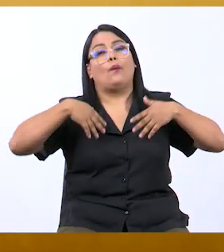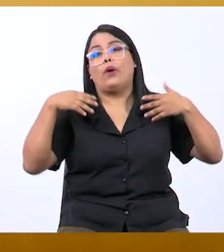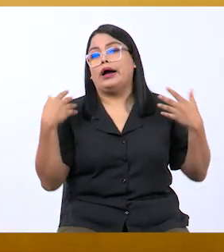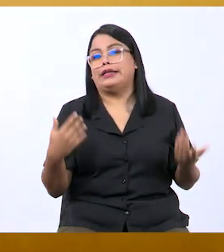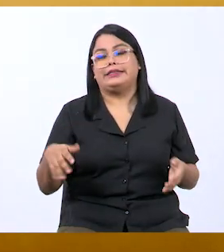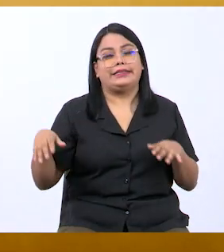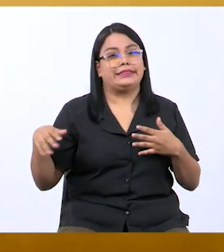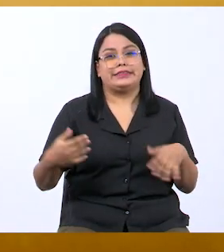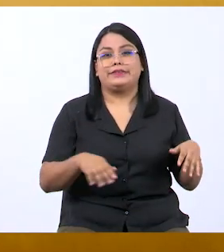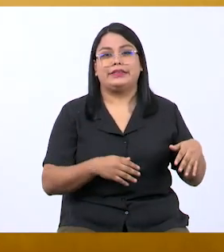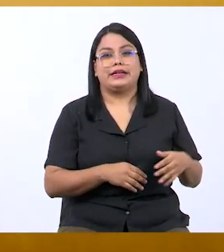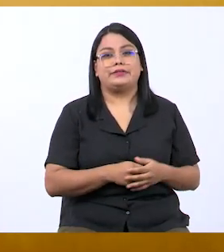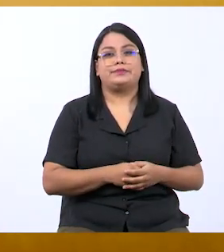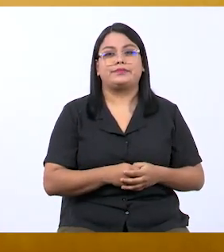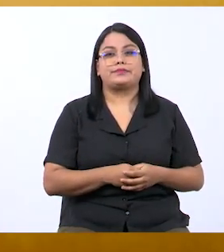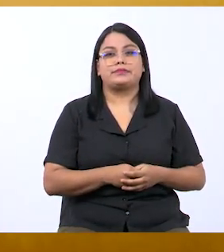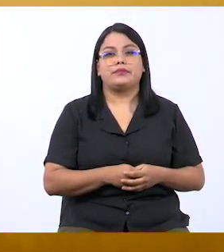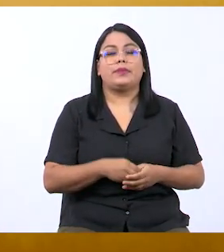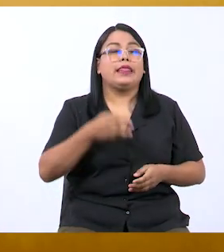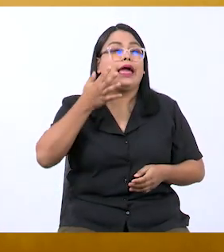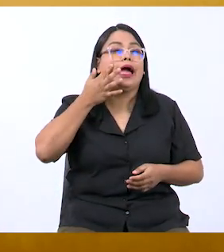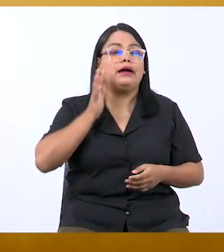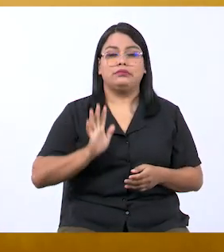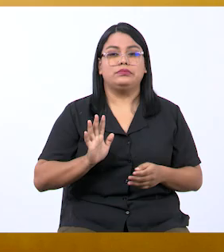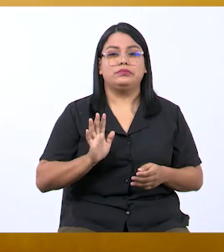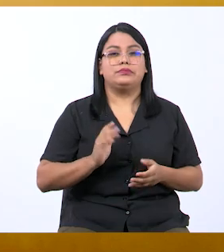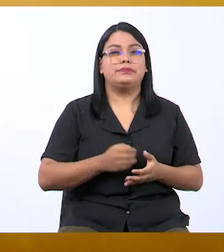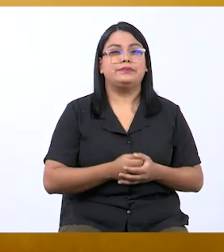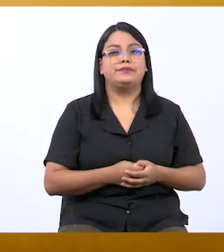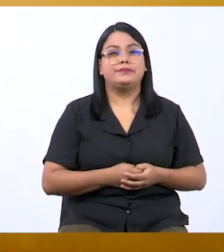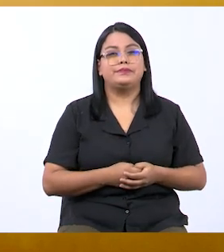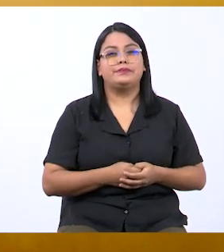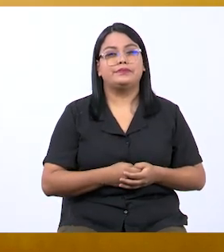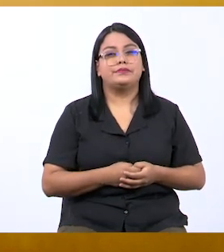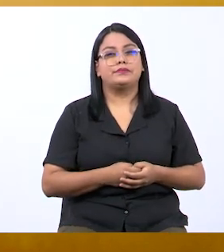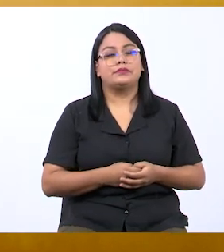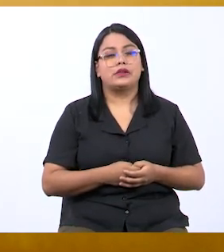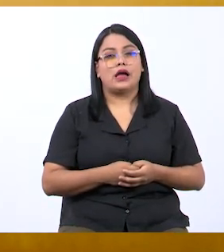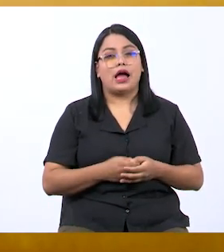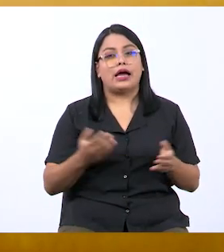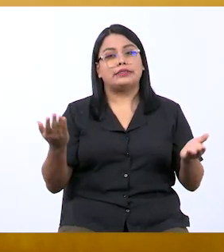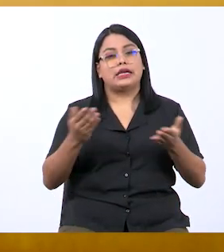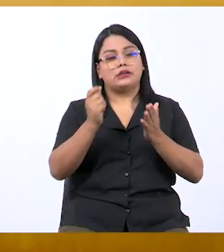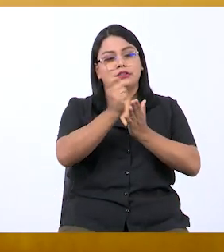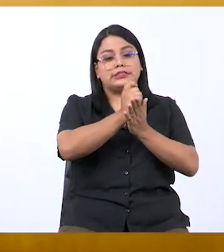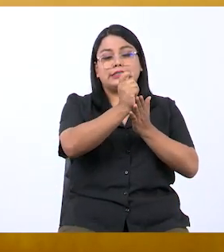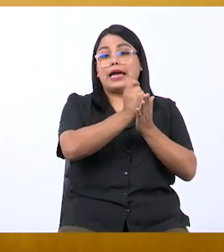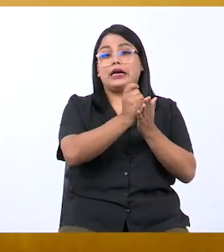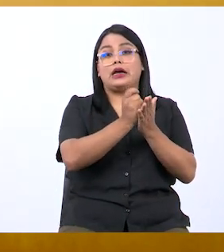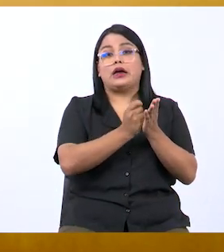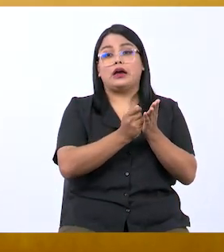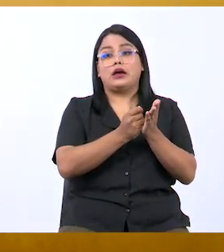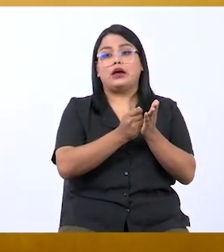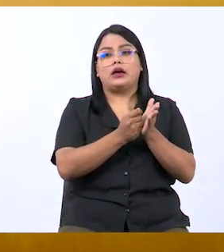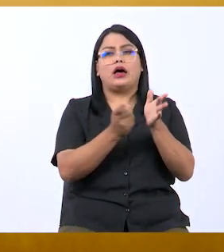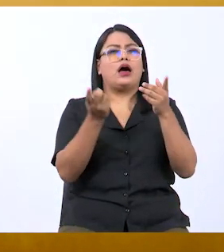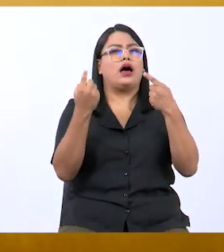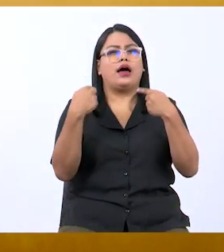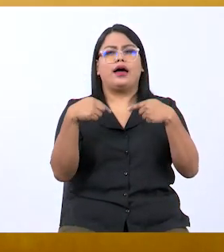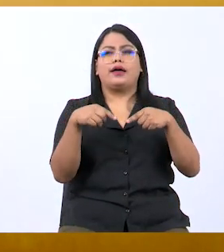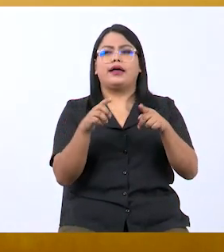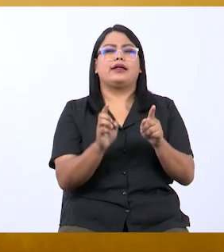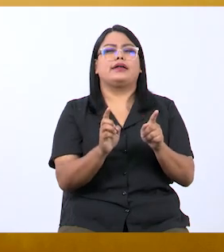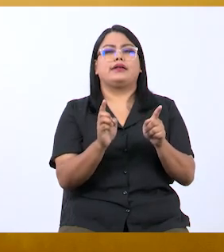actividad, no solo en lenguaje. Es decir, un ejemplo puede ser la producción textual. Va a